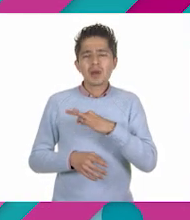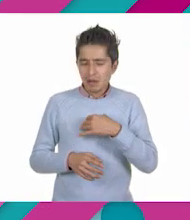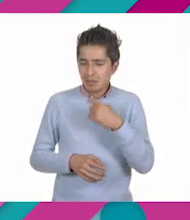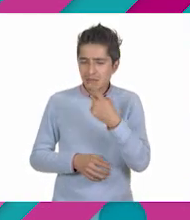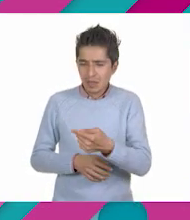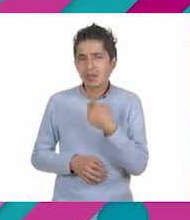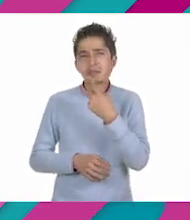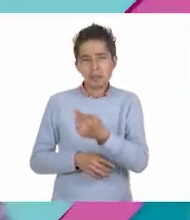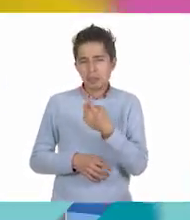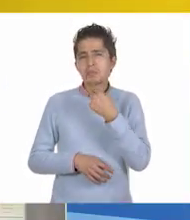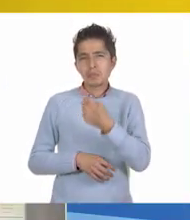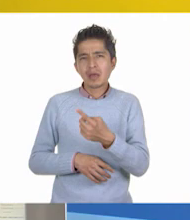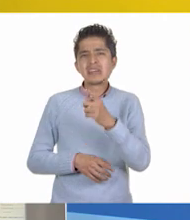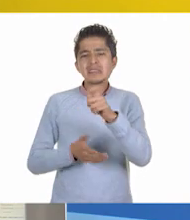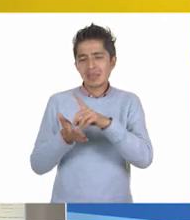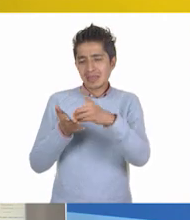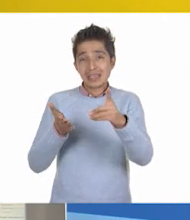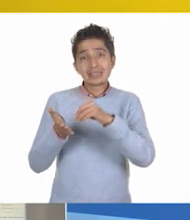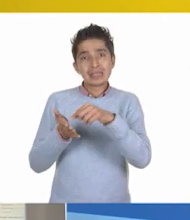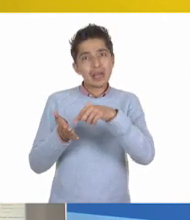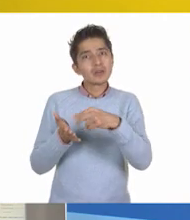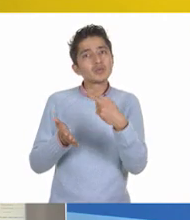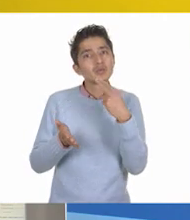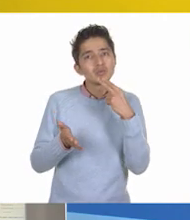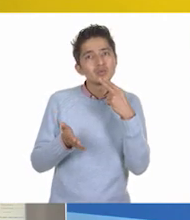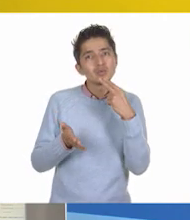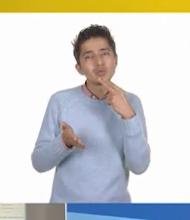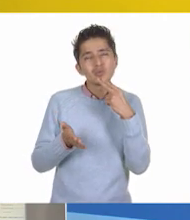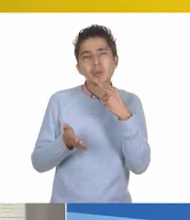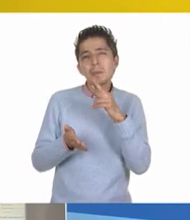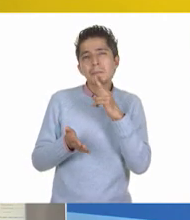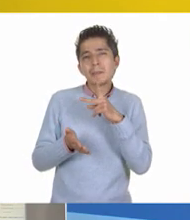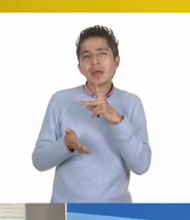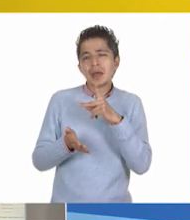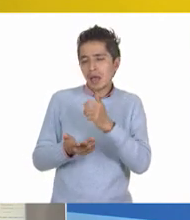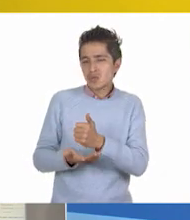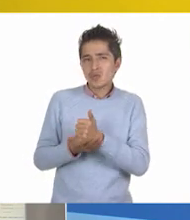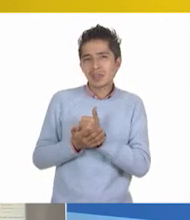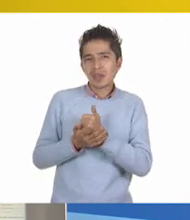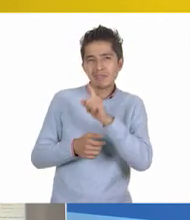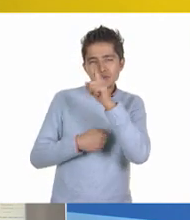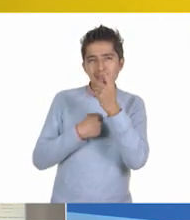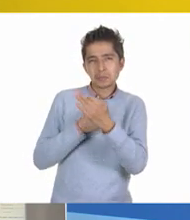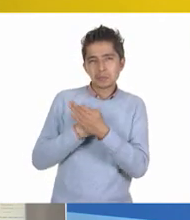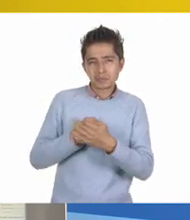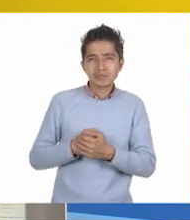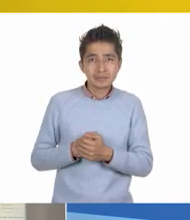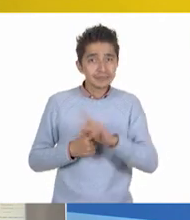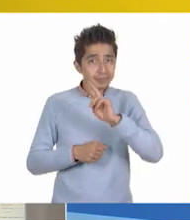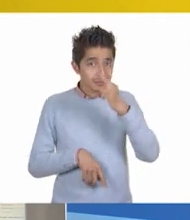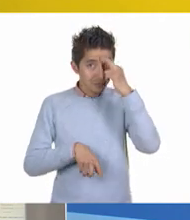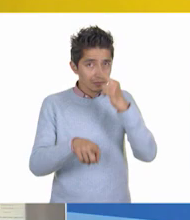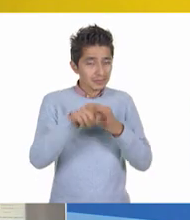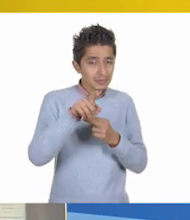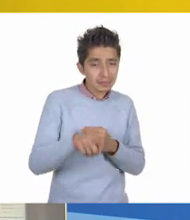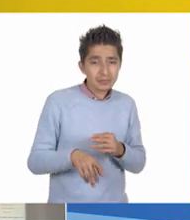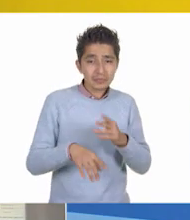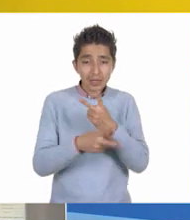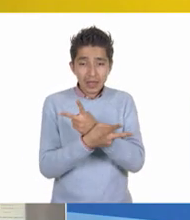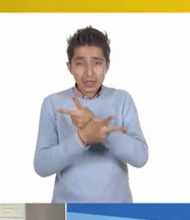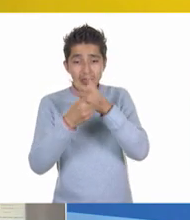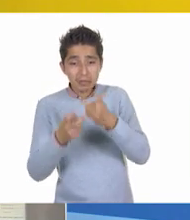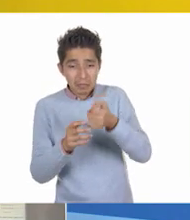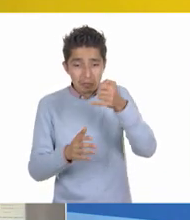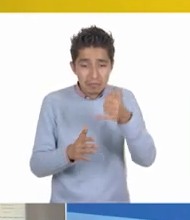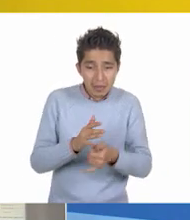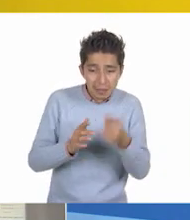del diccionario es uno de los mejores hábitos que pueden formarse. Por otro lado, recuerda que no solo puedes emplear adjetivos